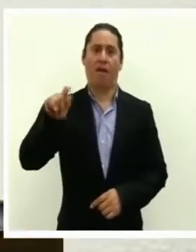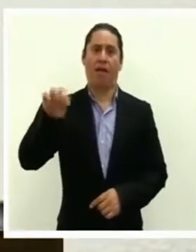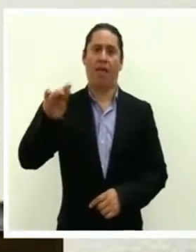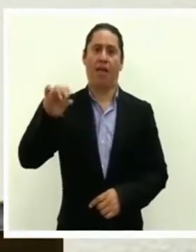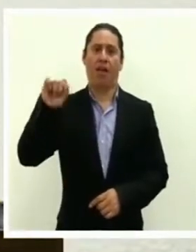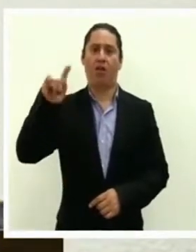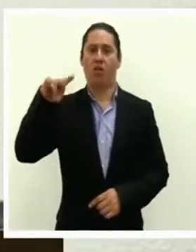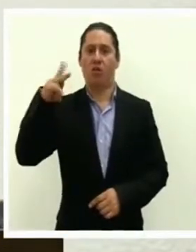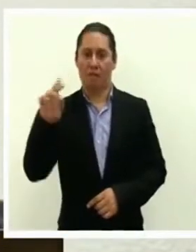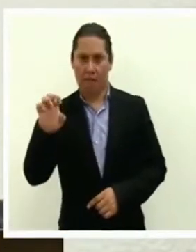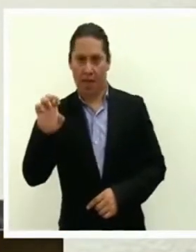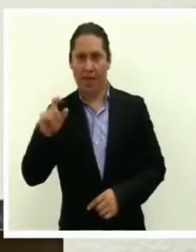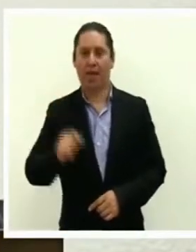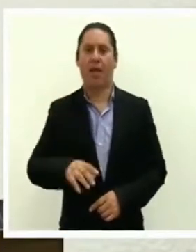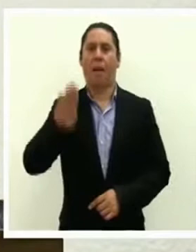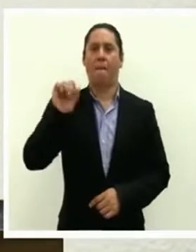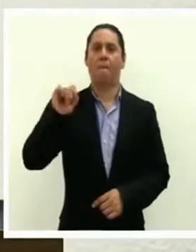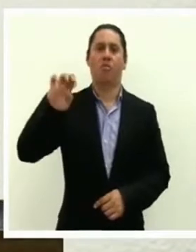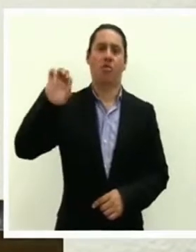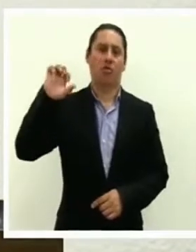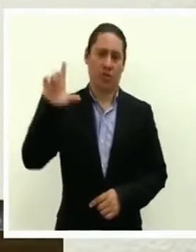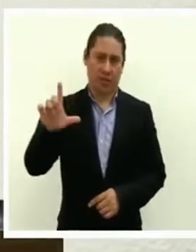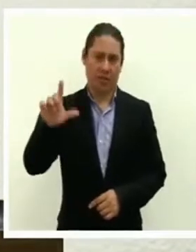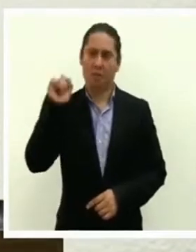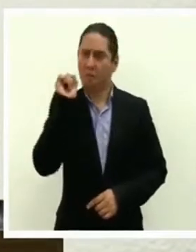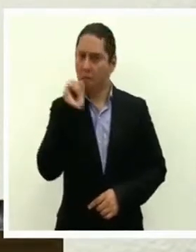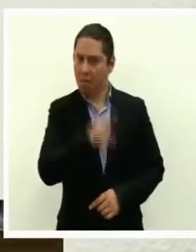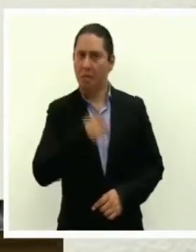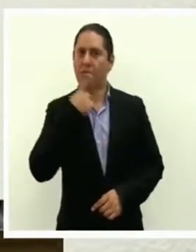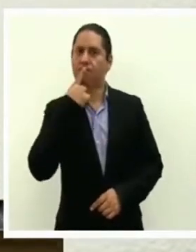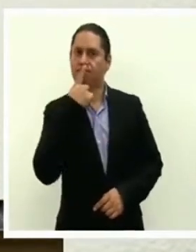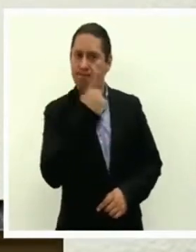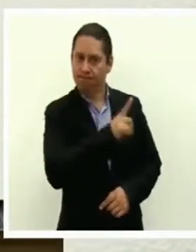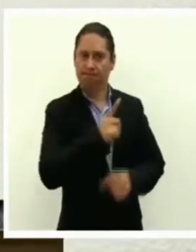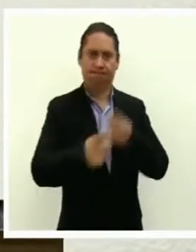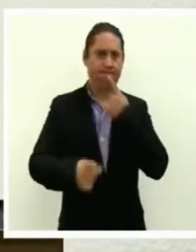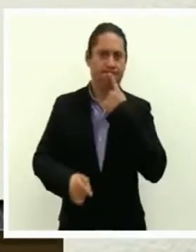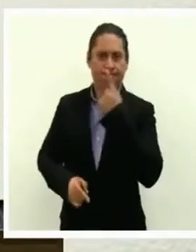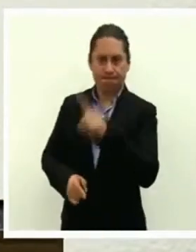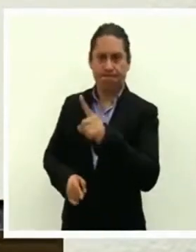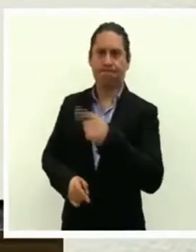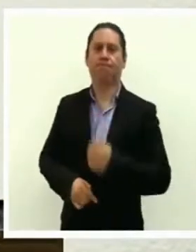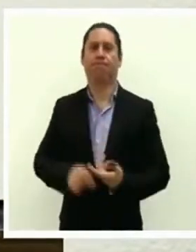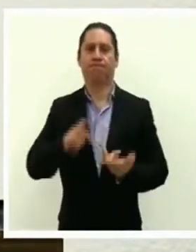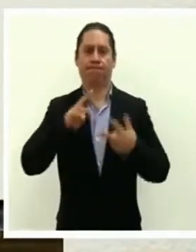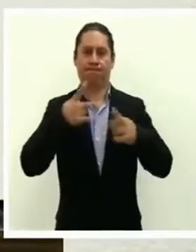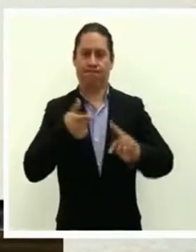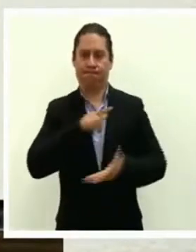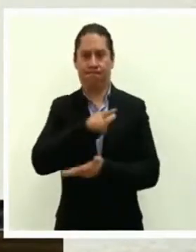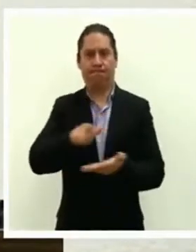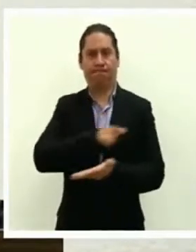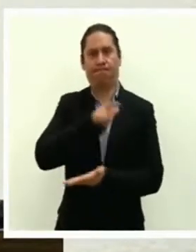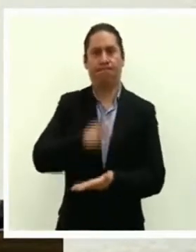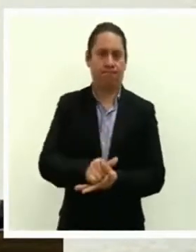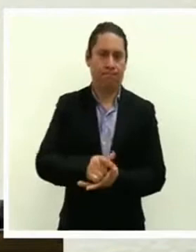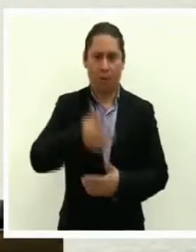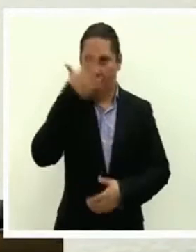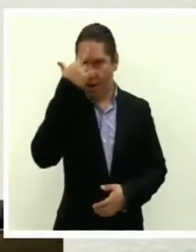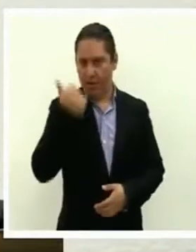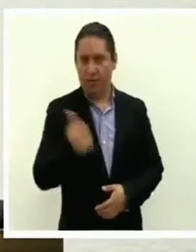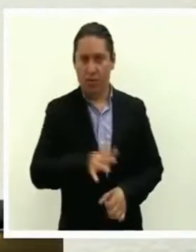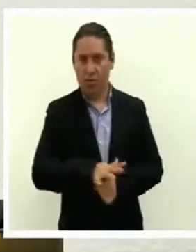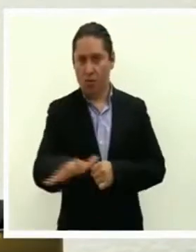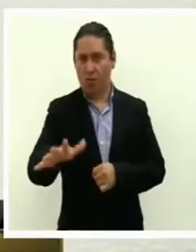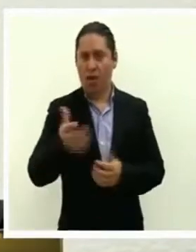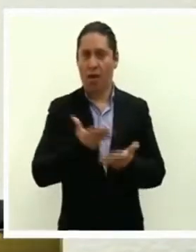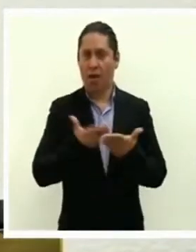Hernández Gómez del Ayuntamiento de Bochil, mismas que denunciaron diversas acciones contrarias a la legalidad. Razón por la cual,